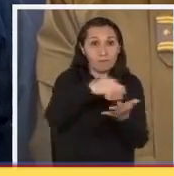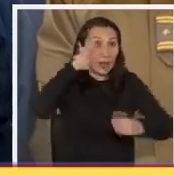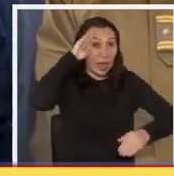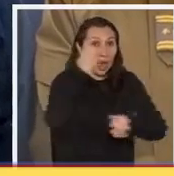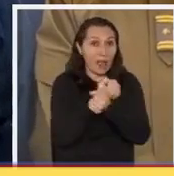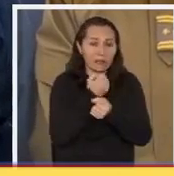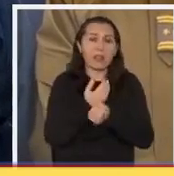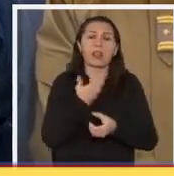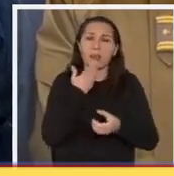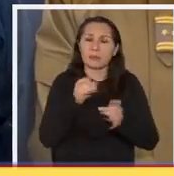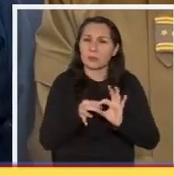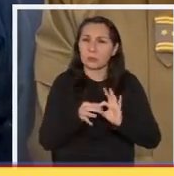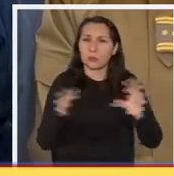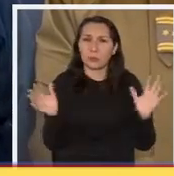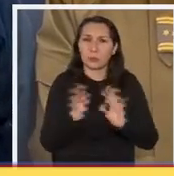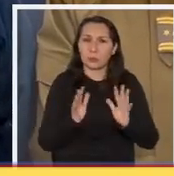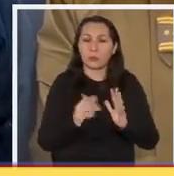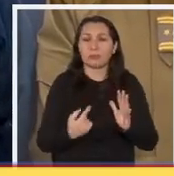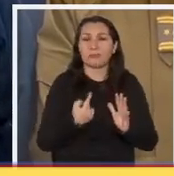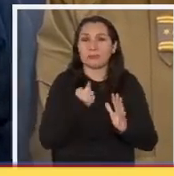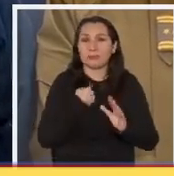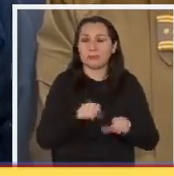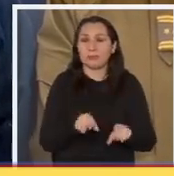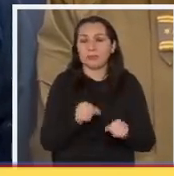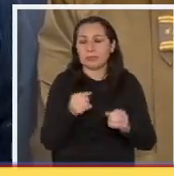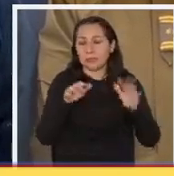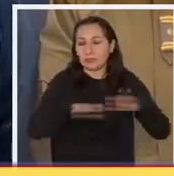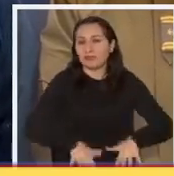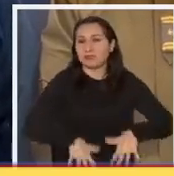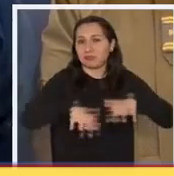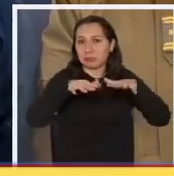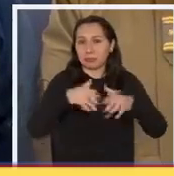perdón, también fue gravemente afectada.